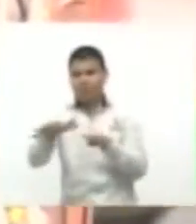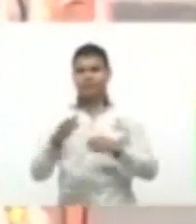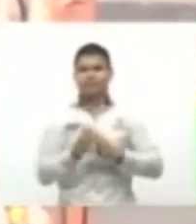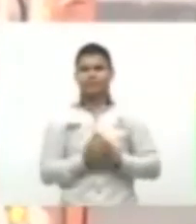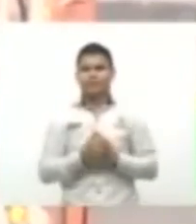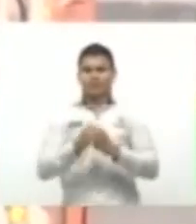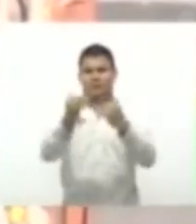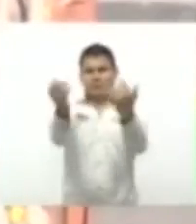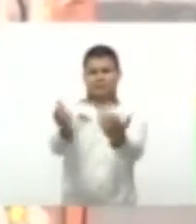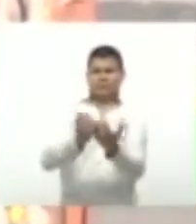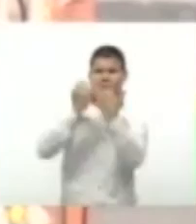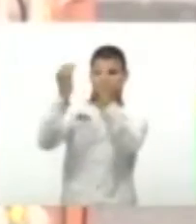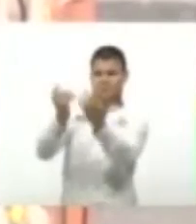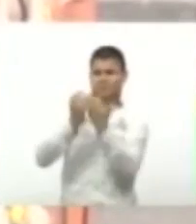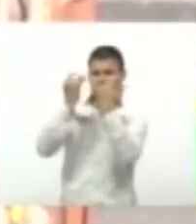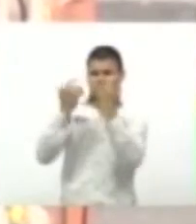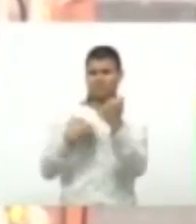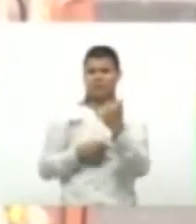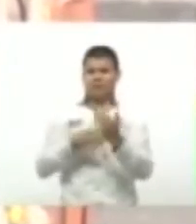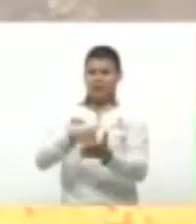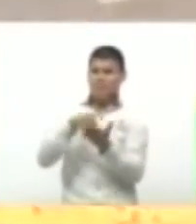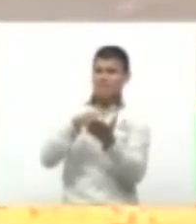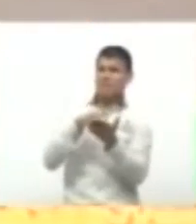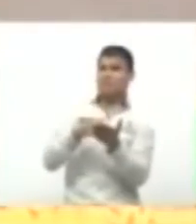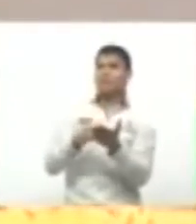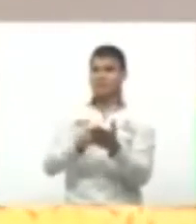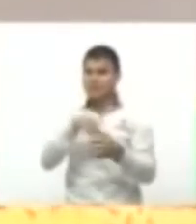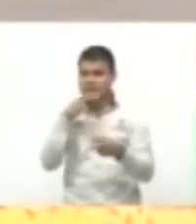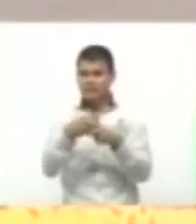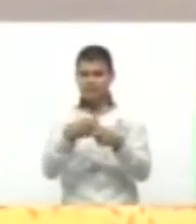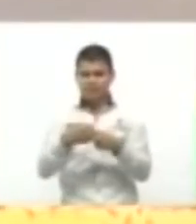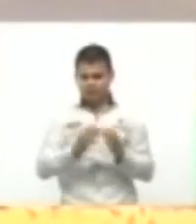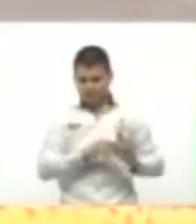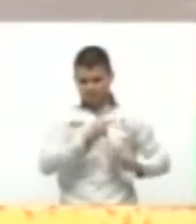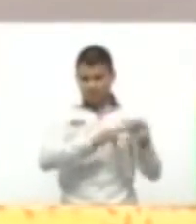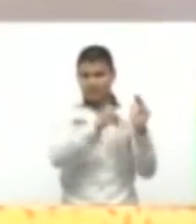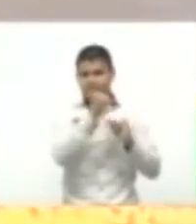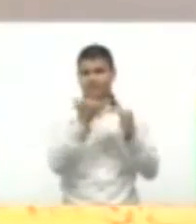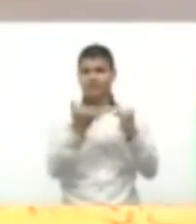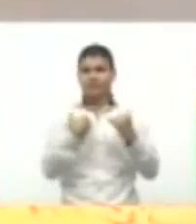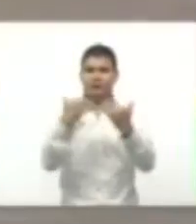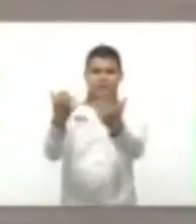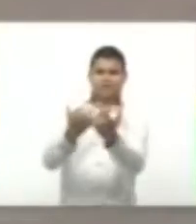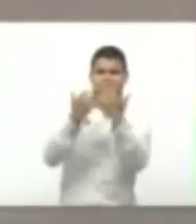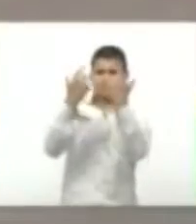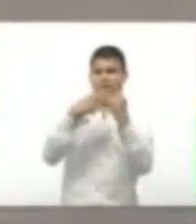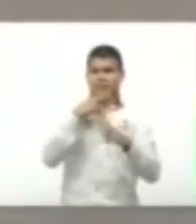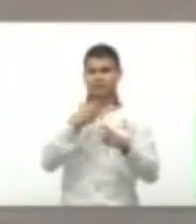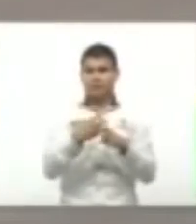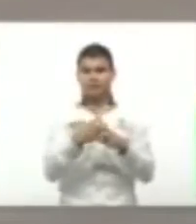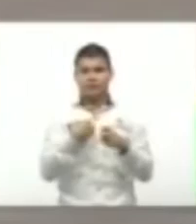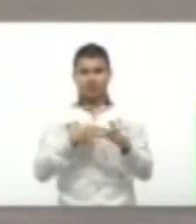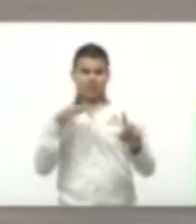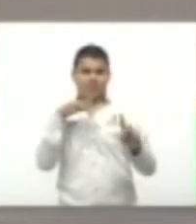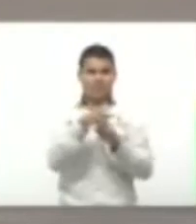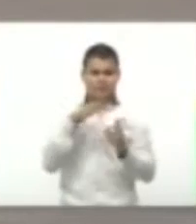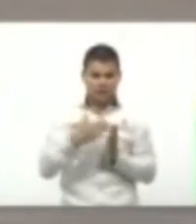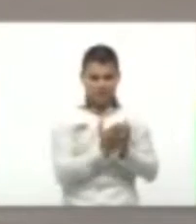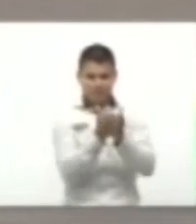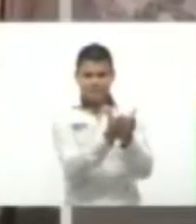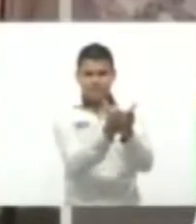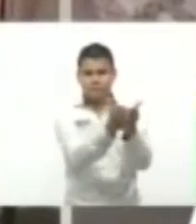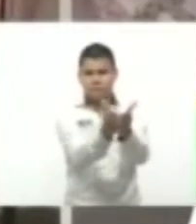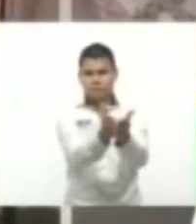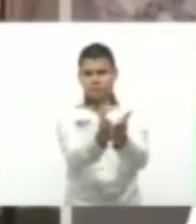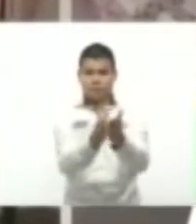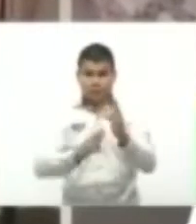debe contemplar la ampliación del canal de acceso al puerto, para que cuando se presenten estos fenómenos climáticos no se vea afectada la navegabilidad del